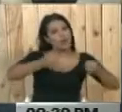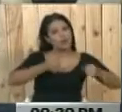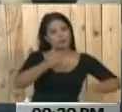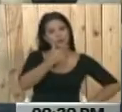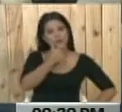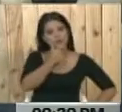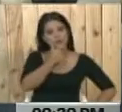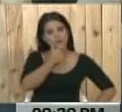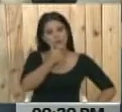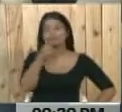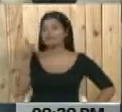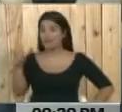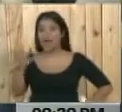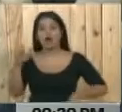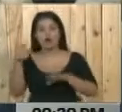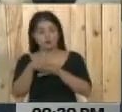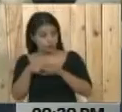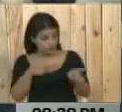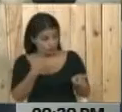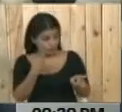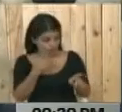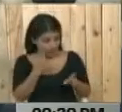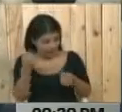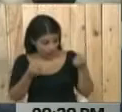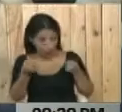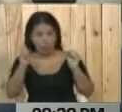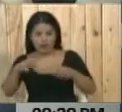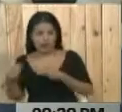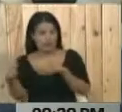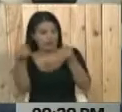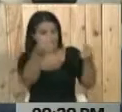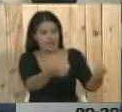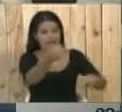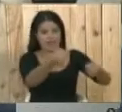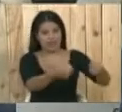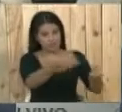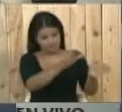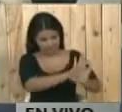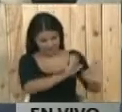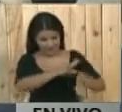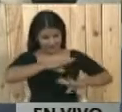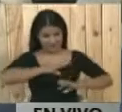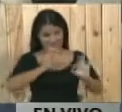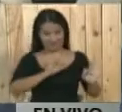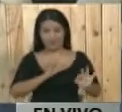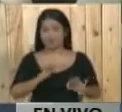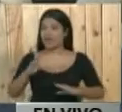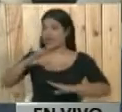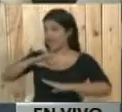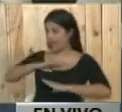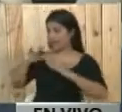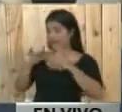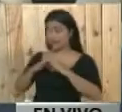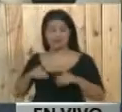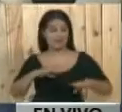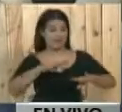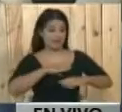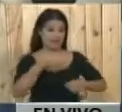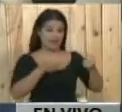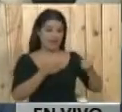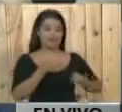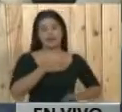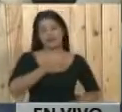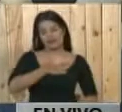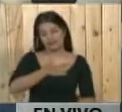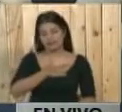Viene la revolución, le facilita el camino, tiene el carro y ahora su necesidad es tener una casa, un apartamento en Margarita,